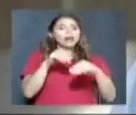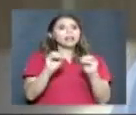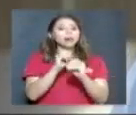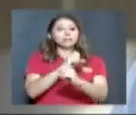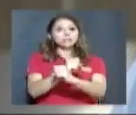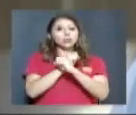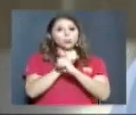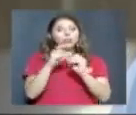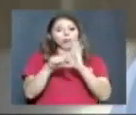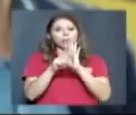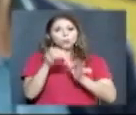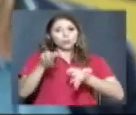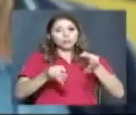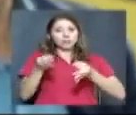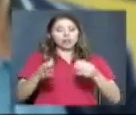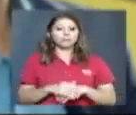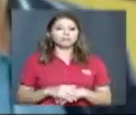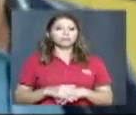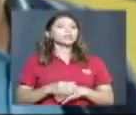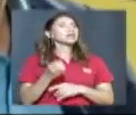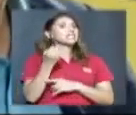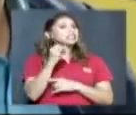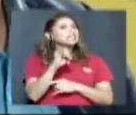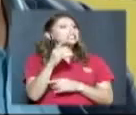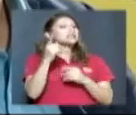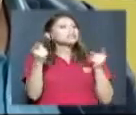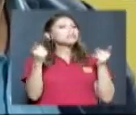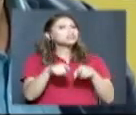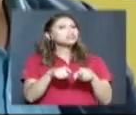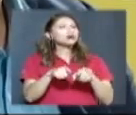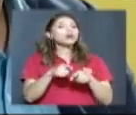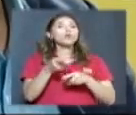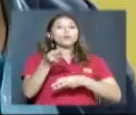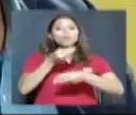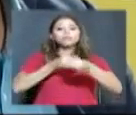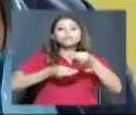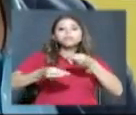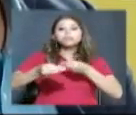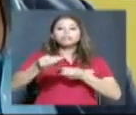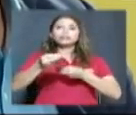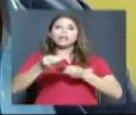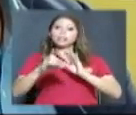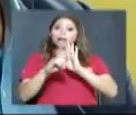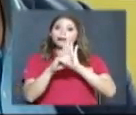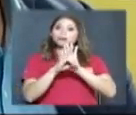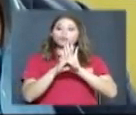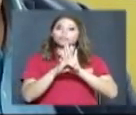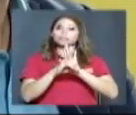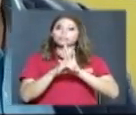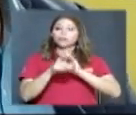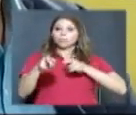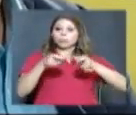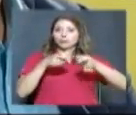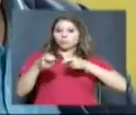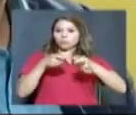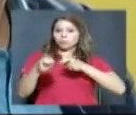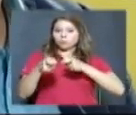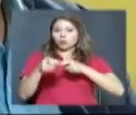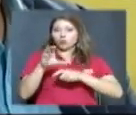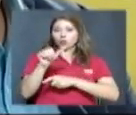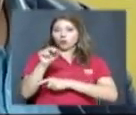Antonio, si una concesión se dio y a partir de eso se adquiere un derecho, definitivamente no se puede pasar por encima. Pero la pregunta no era esa.